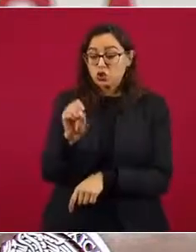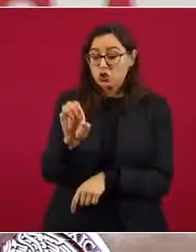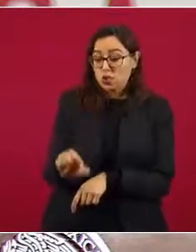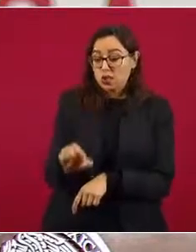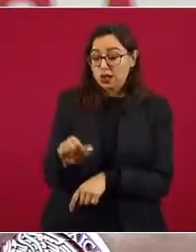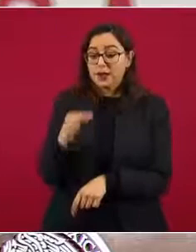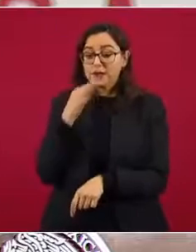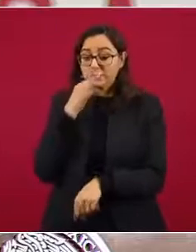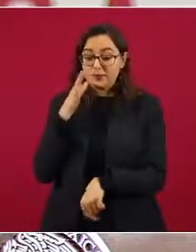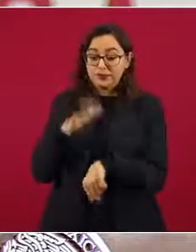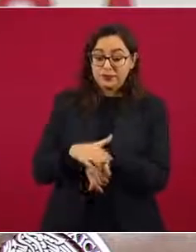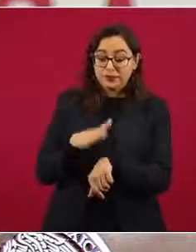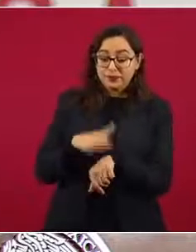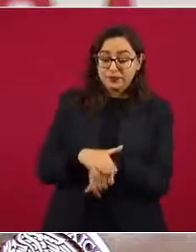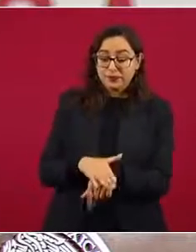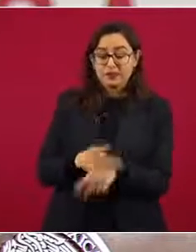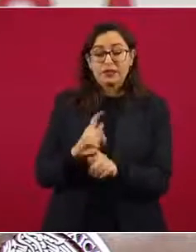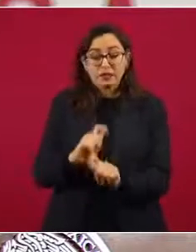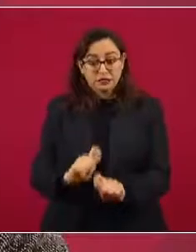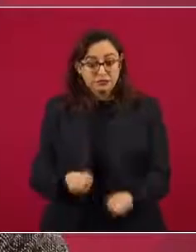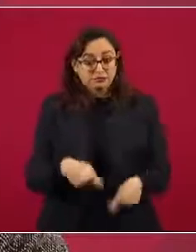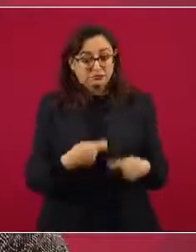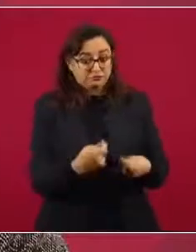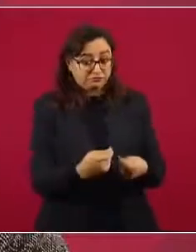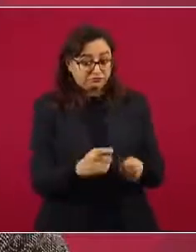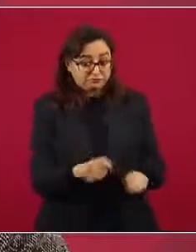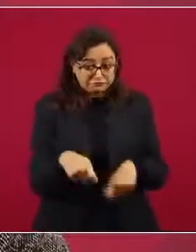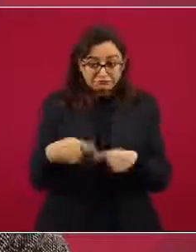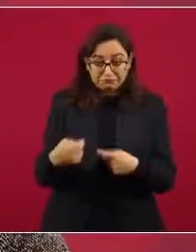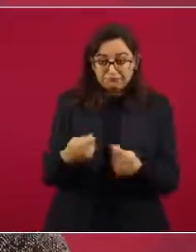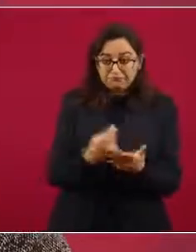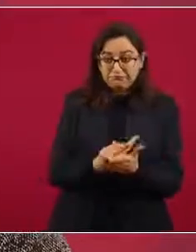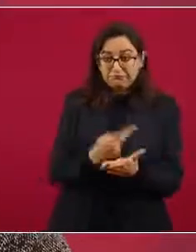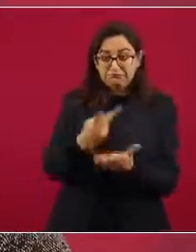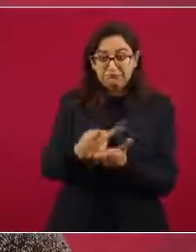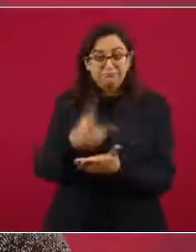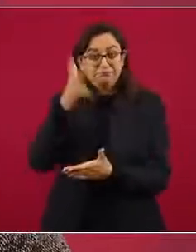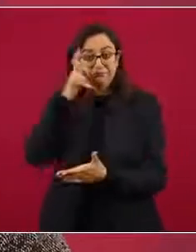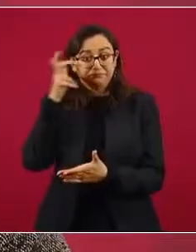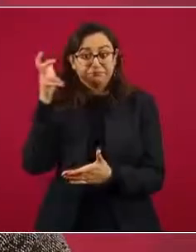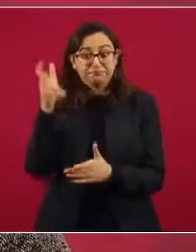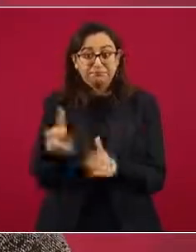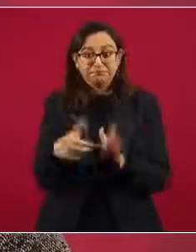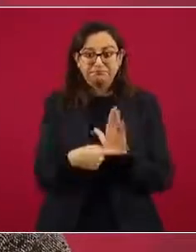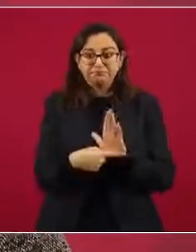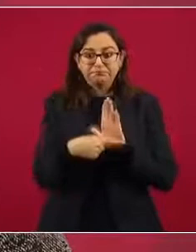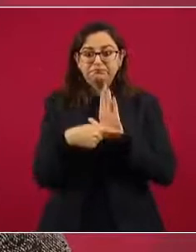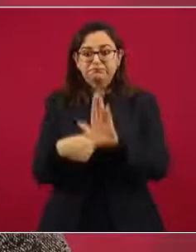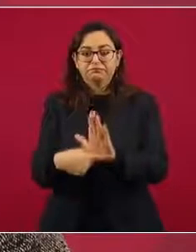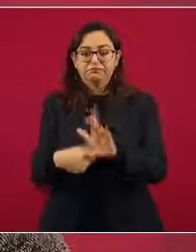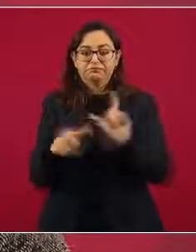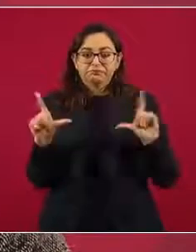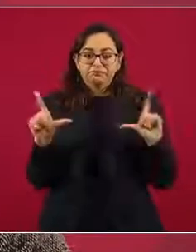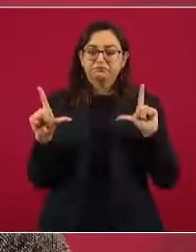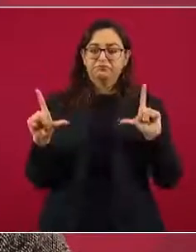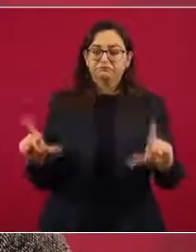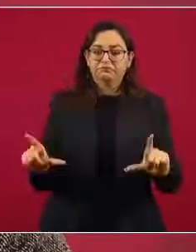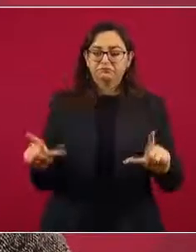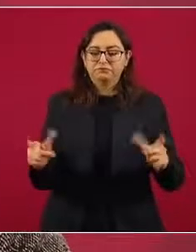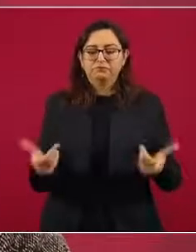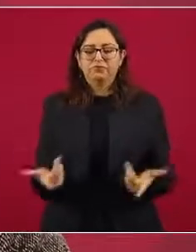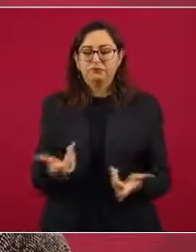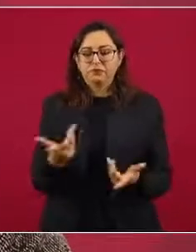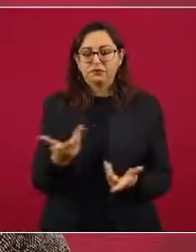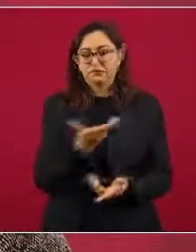seguimiento y cierre de la entrega de las condecoraciones Miguel Hidalgo, hará la presentación sobre las placas conmemorativas